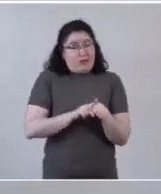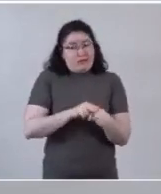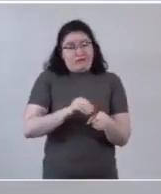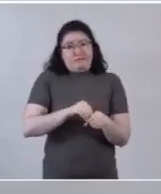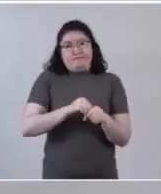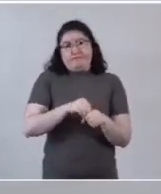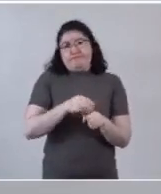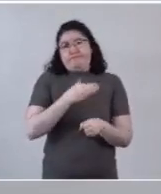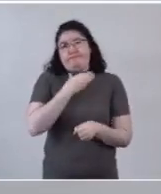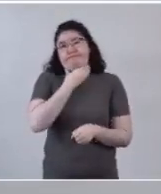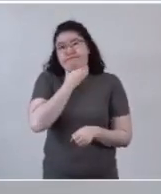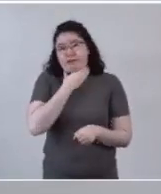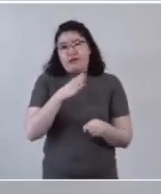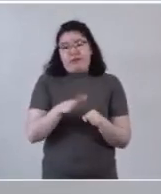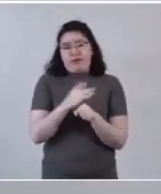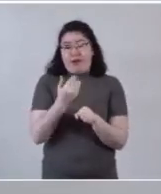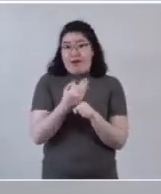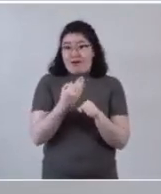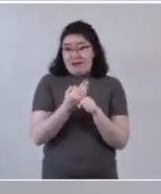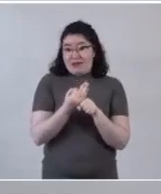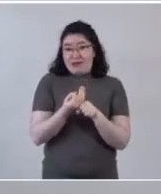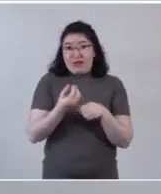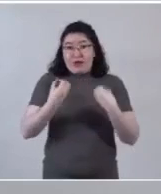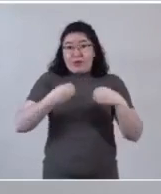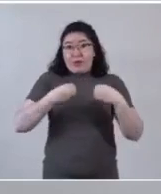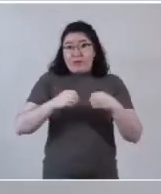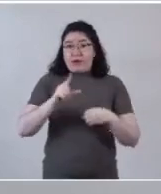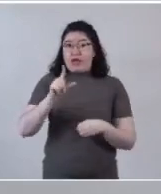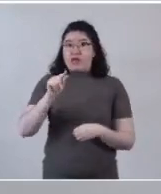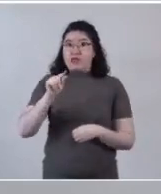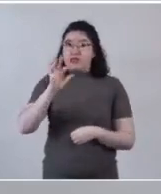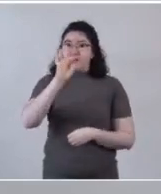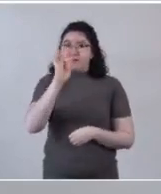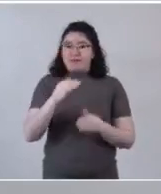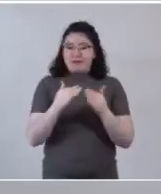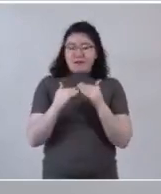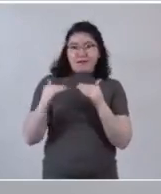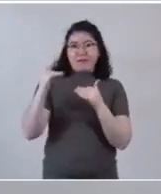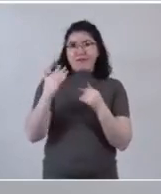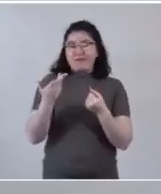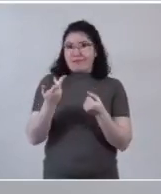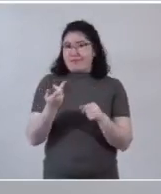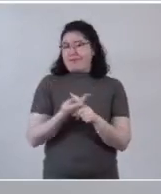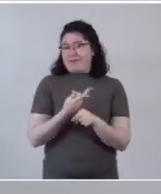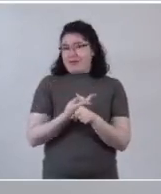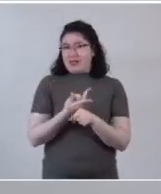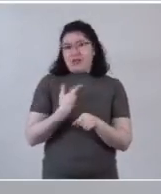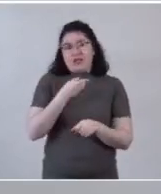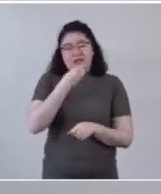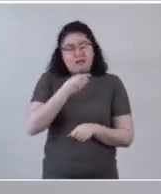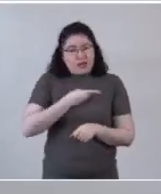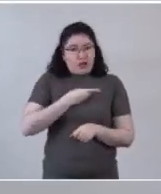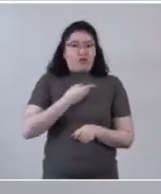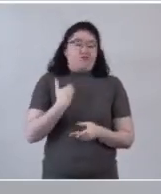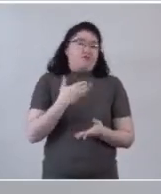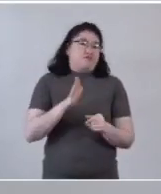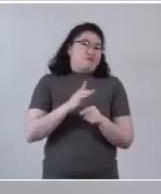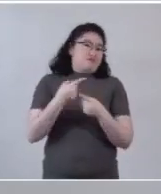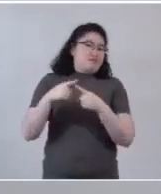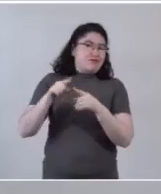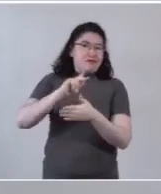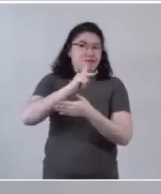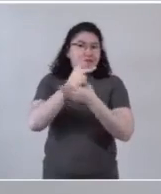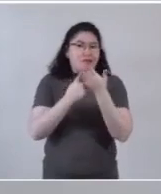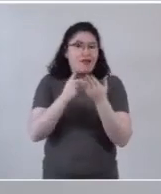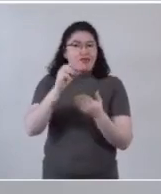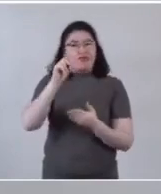ocupación hospitalaria ya está por arriba del 70%, ya nos había comentado que hay las opciones del plan DN3 y todo esto. Por ahí sale